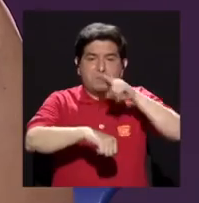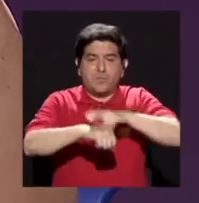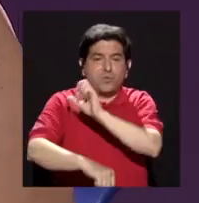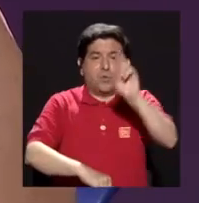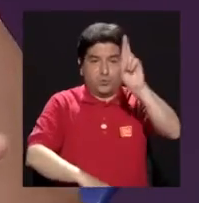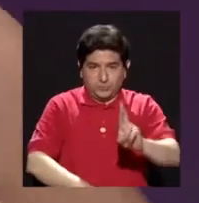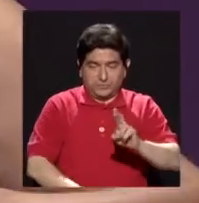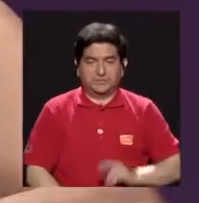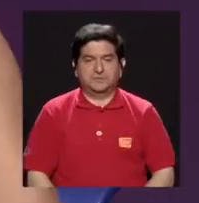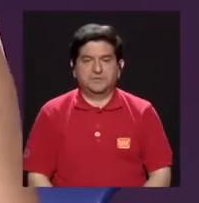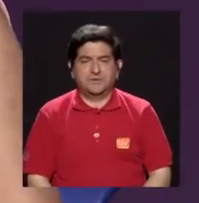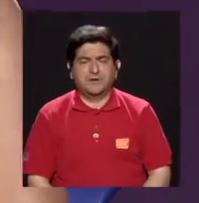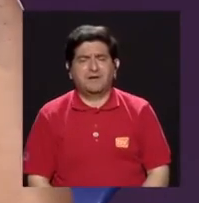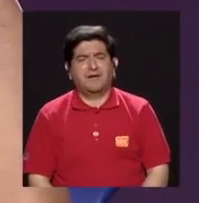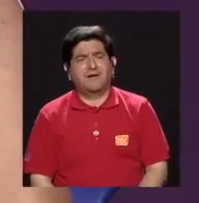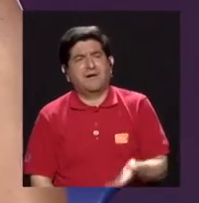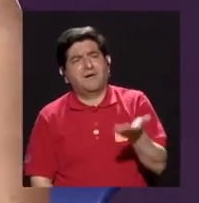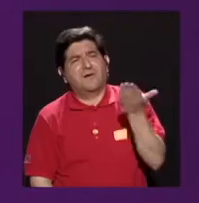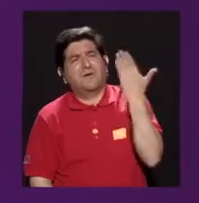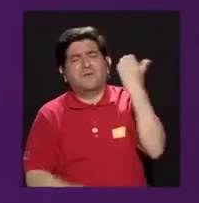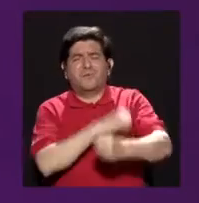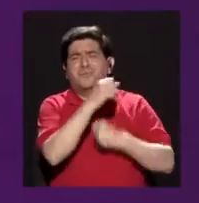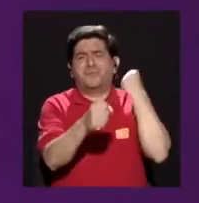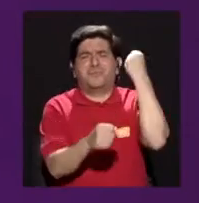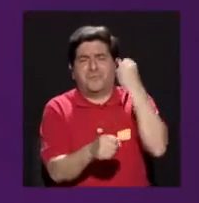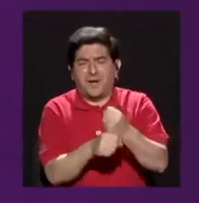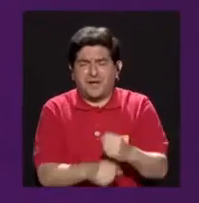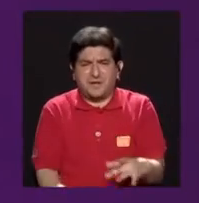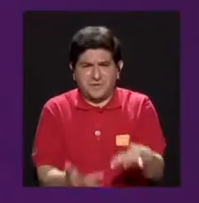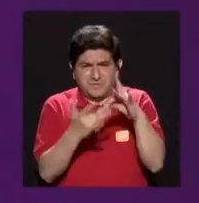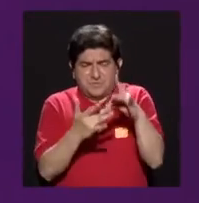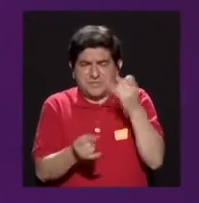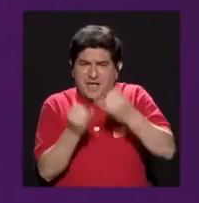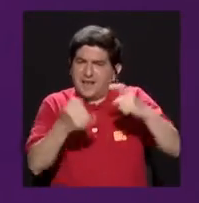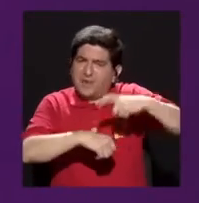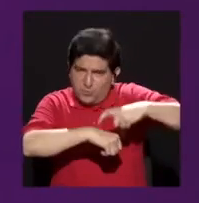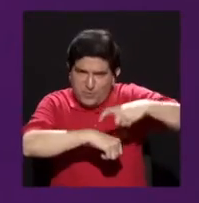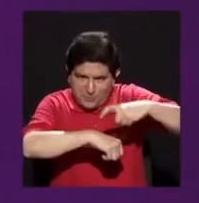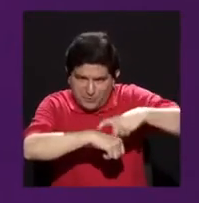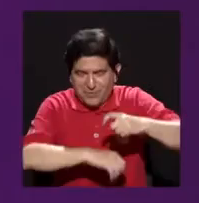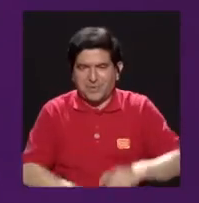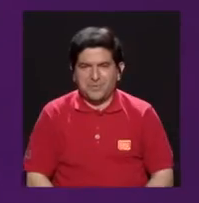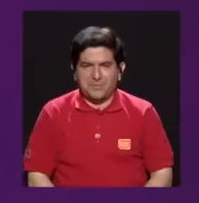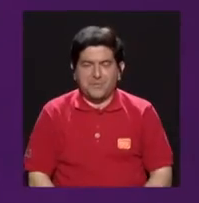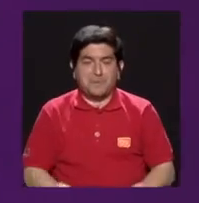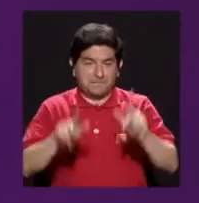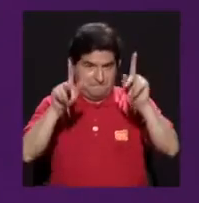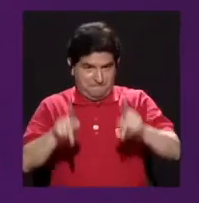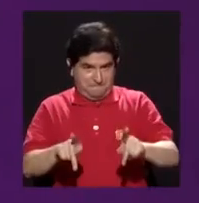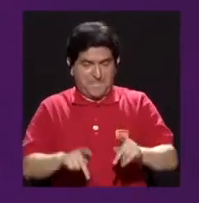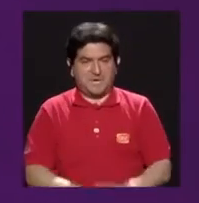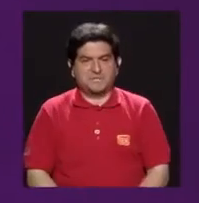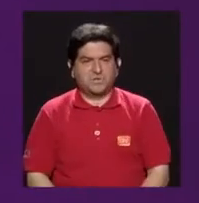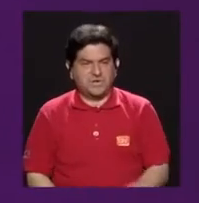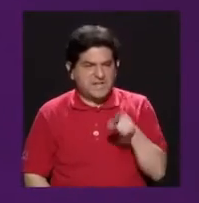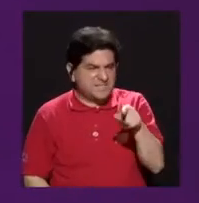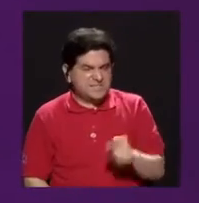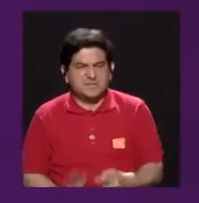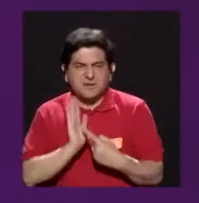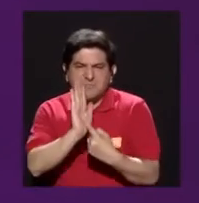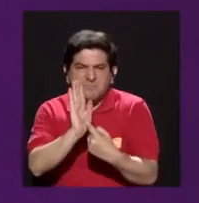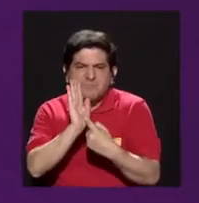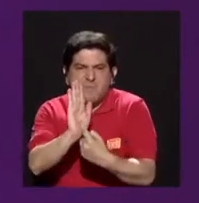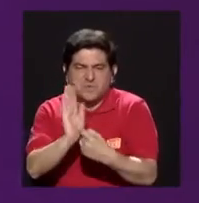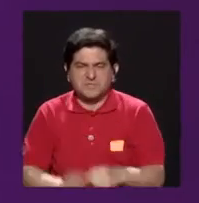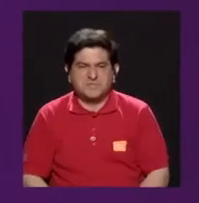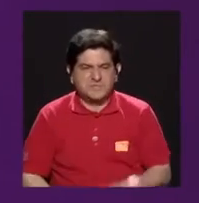Sí, digamos, ya desde hace muchos años, o sobre todo ahora últimamente, ya hay muchas personas que estamos señalando, ¿verdad? Sí, la